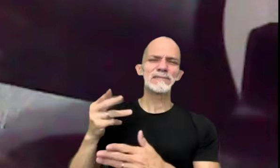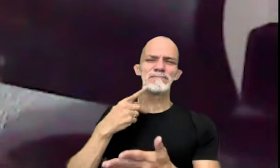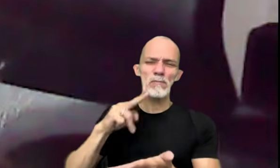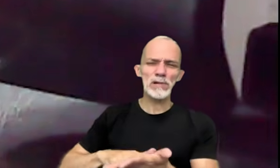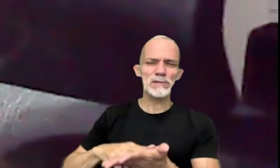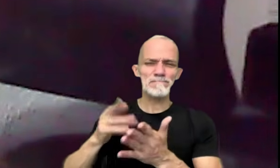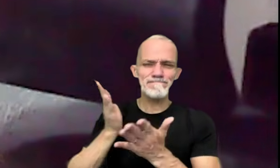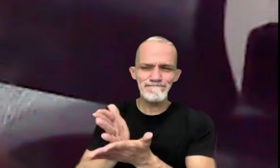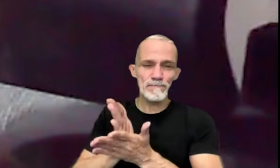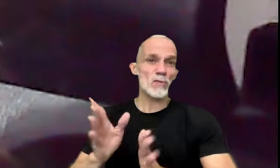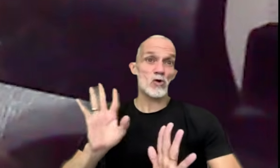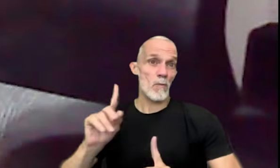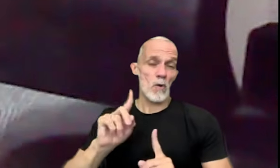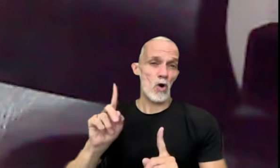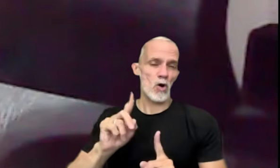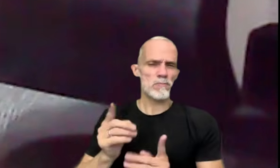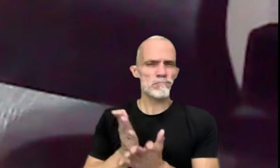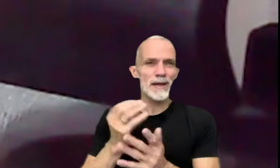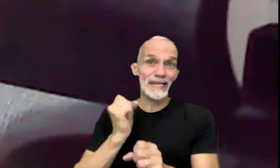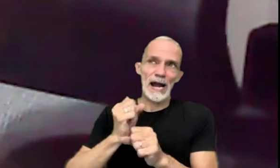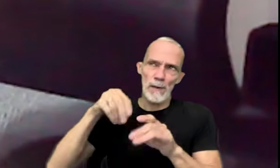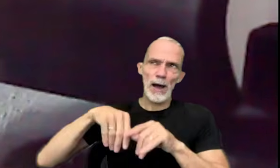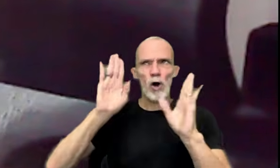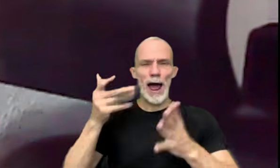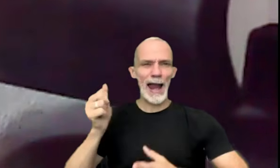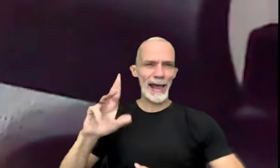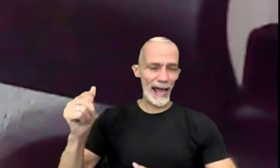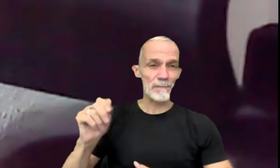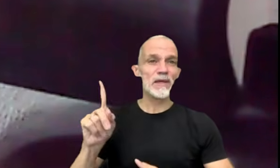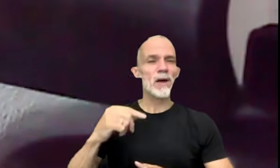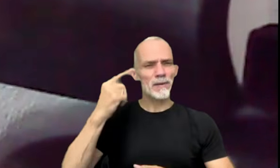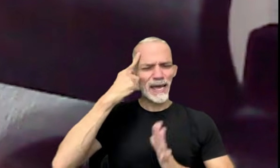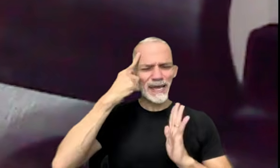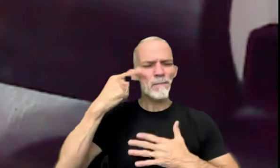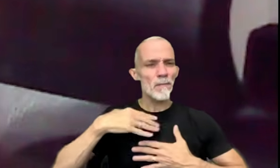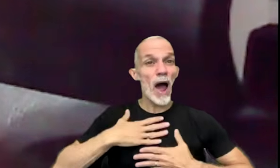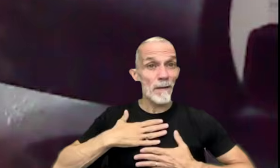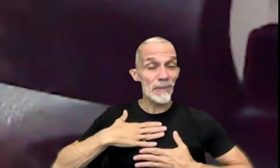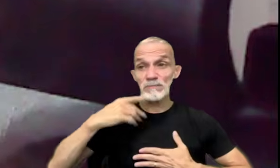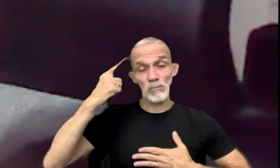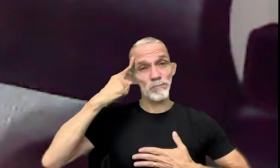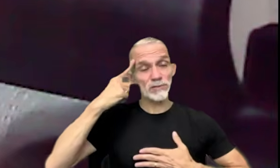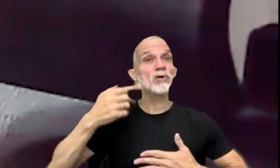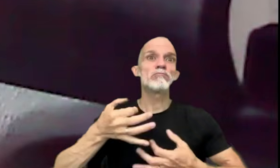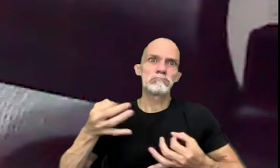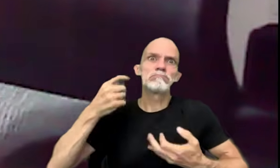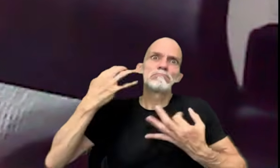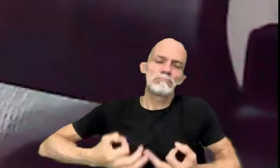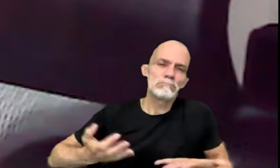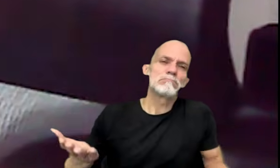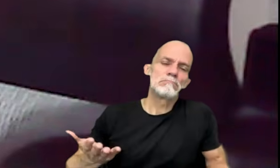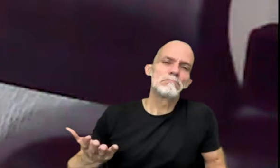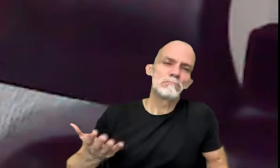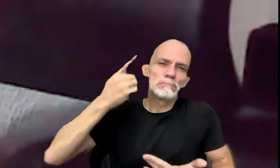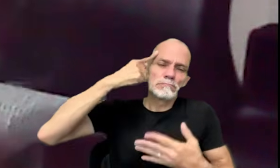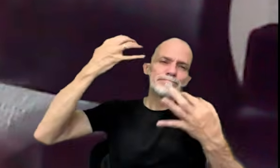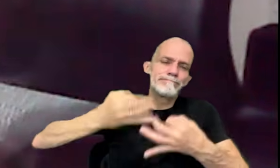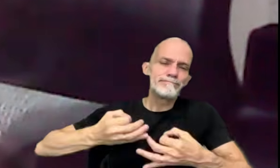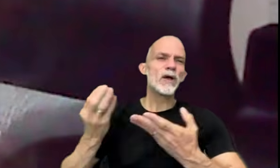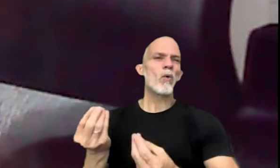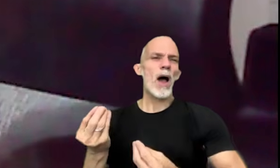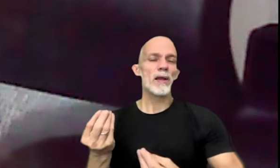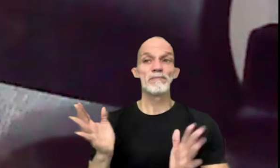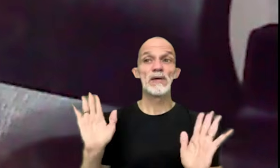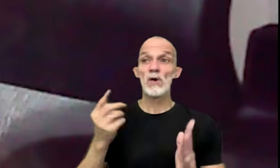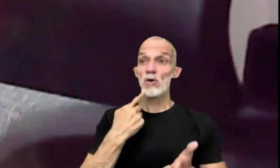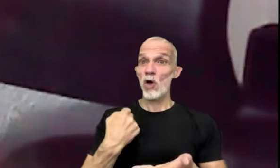y a mí, no por fiscalista, no porque trabajo acá, no, créanme que es porque a mí me parece la más lógica.